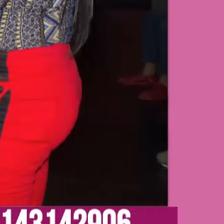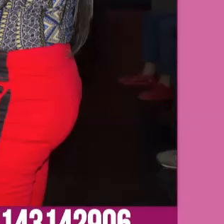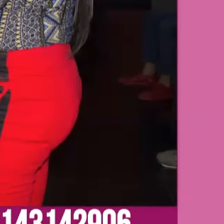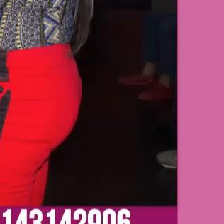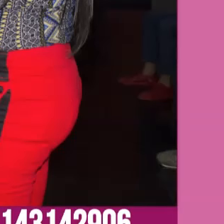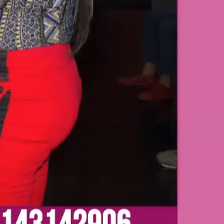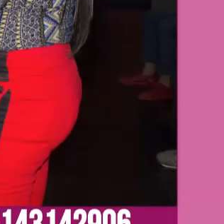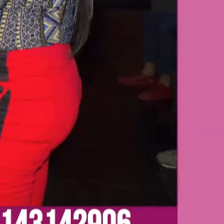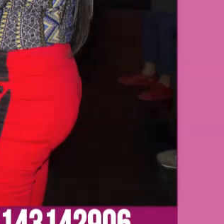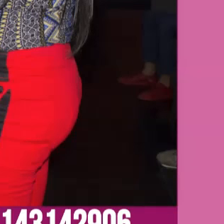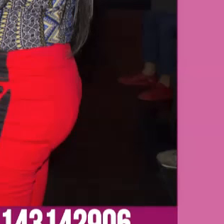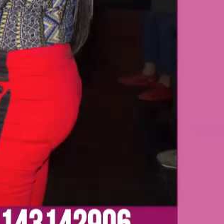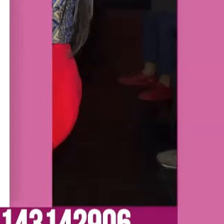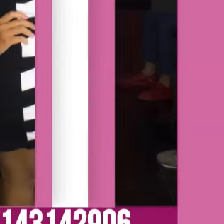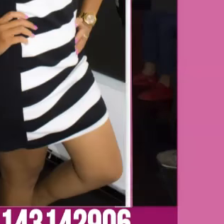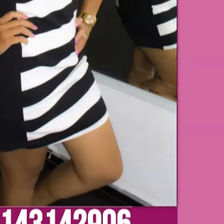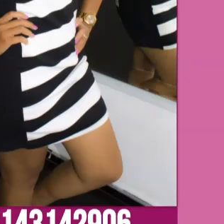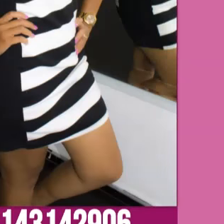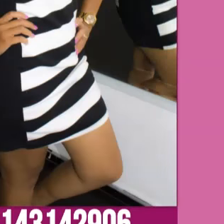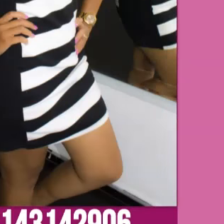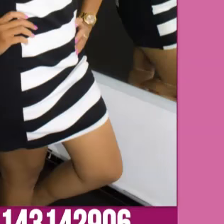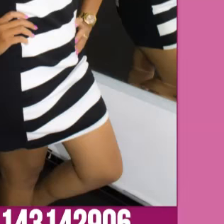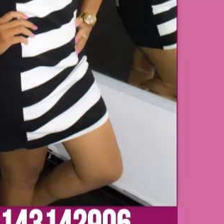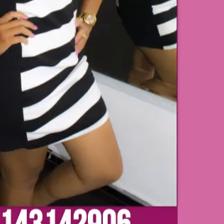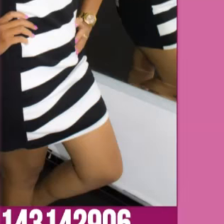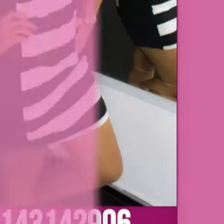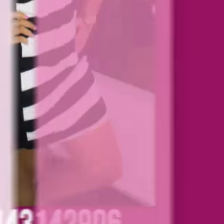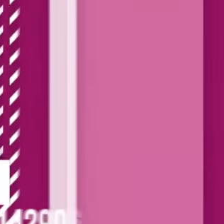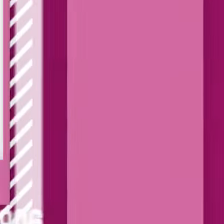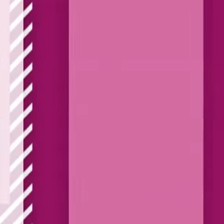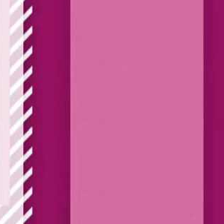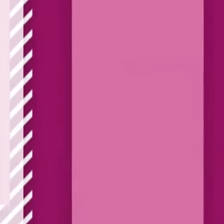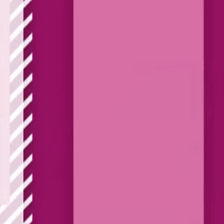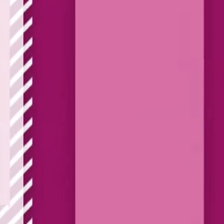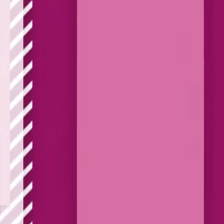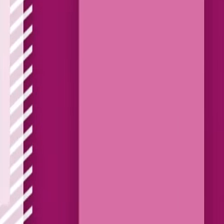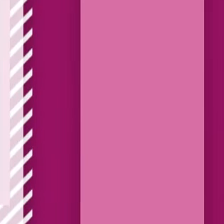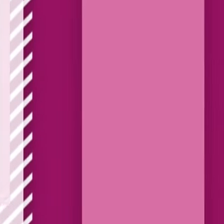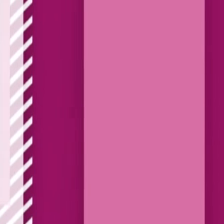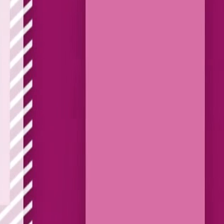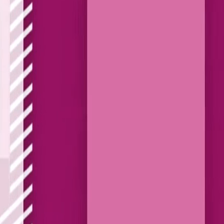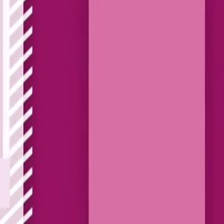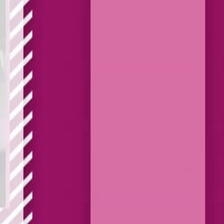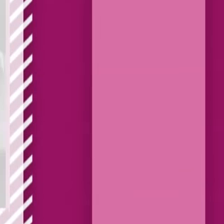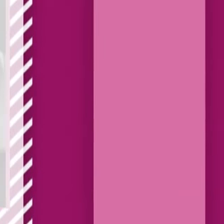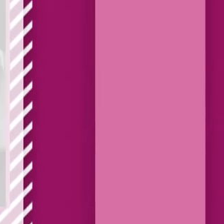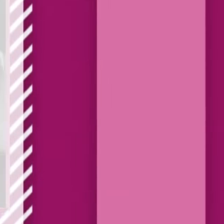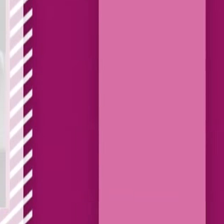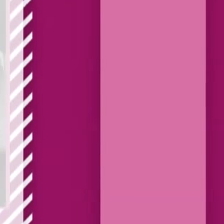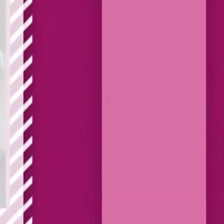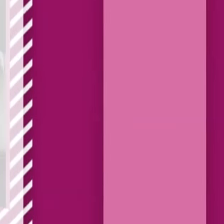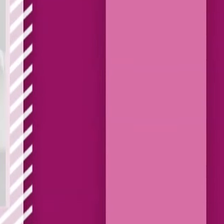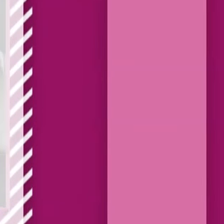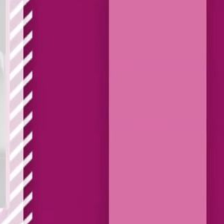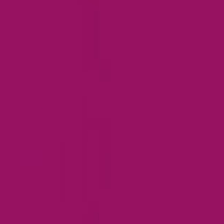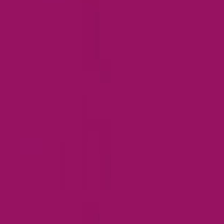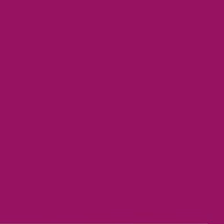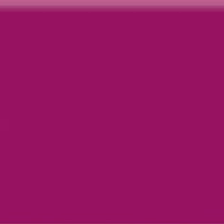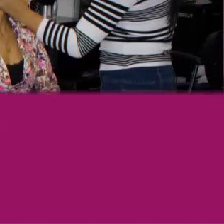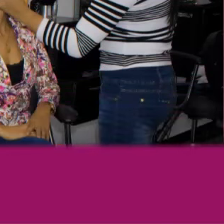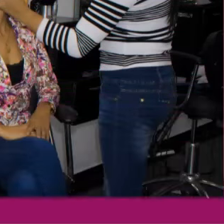Maquillador profesional, asesoría de imagen personalizada y todo lo que necesitas para verte y sentirte espectacular. Edwin Ortiz, asesor de